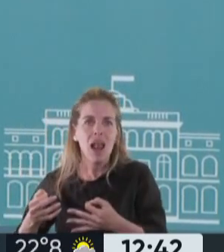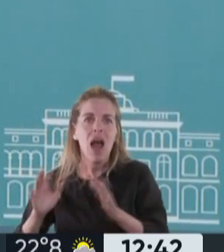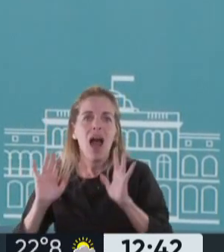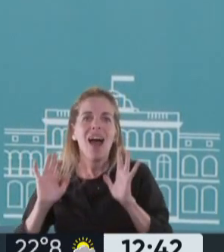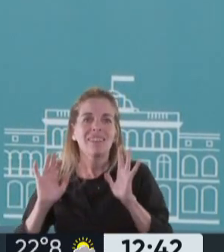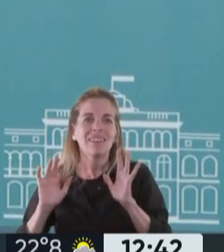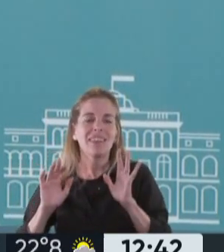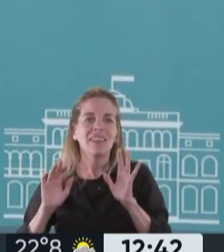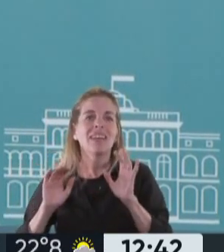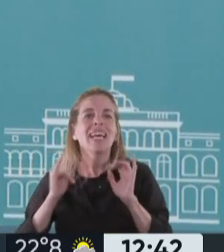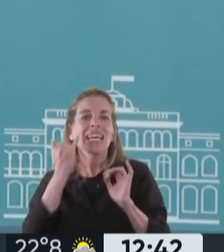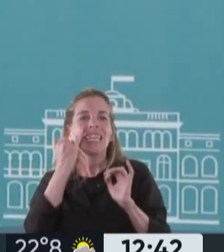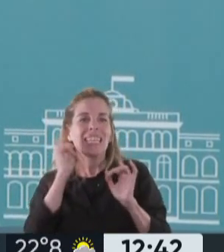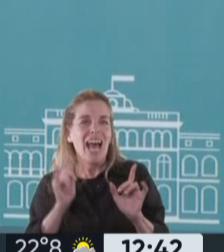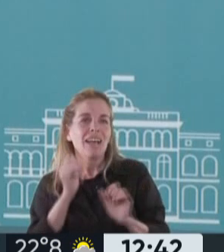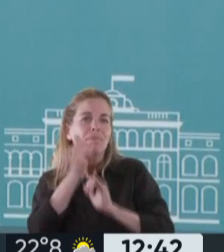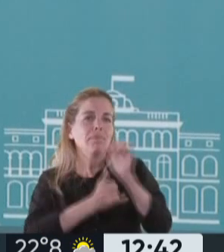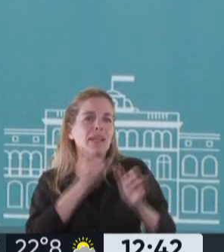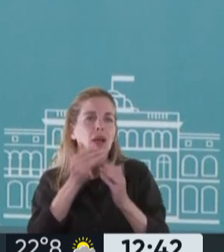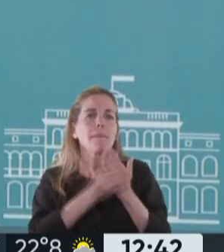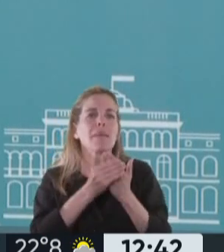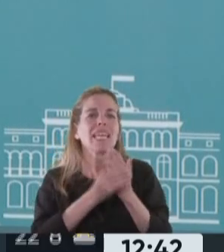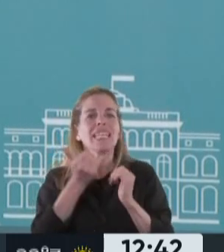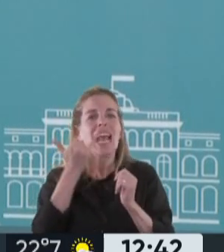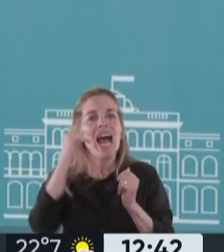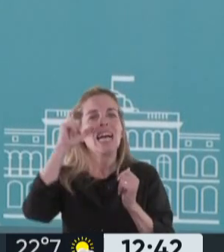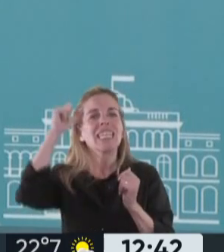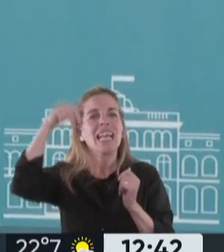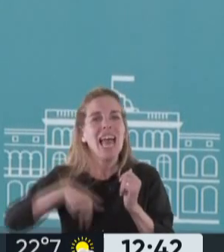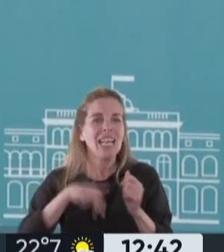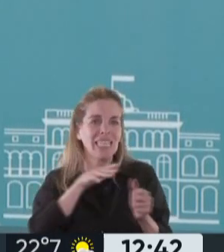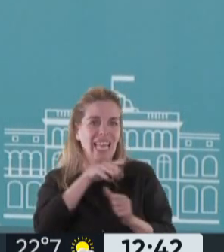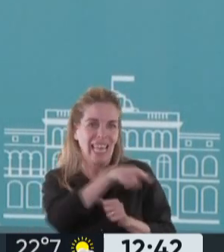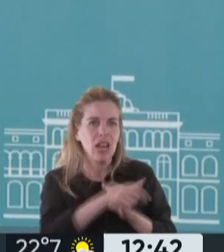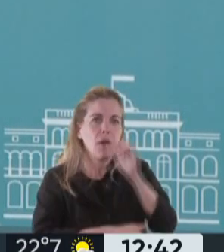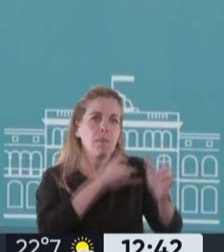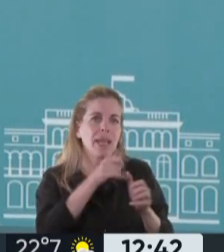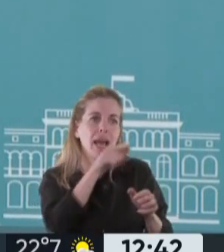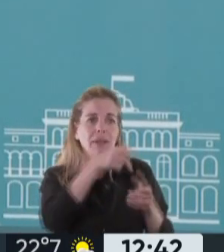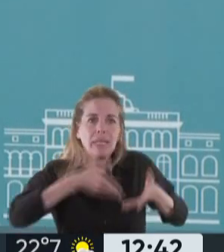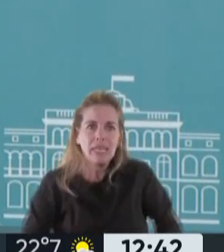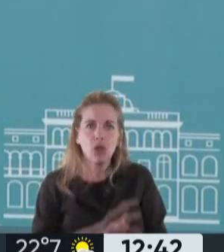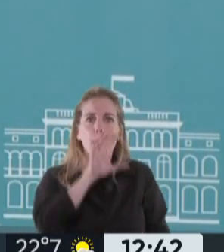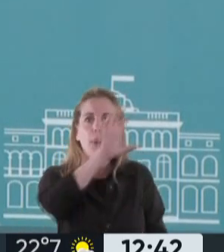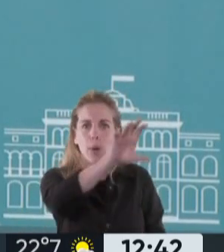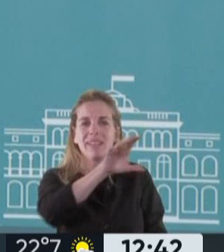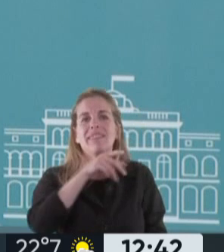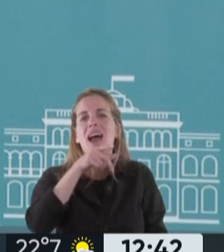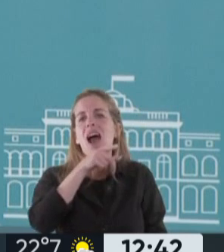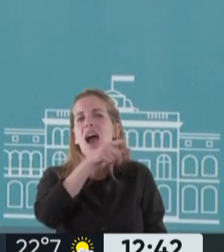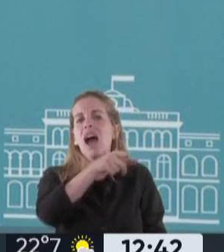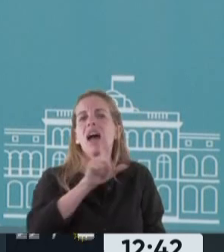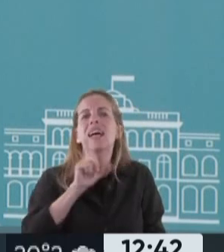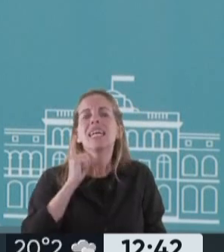Y lo que muy bien le explicaba recién la ministra Ayelén, ella viene de una provincia del interior, de San Luis, ha realizado